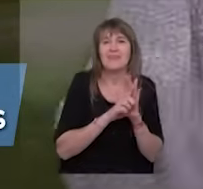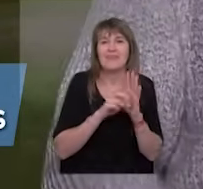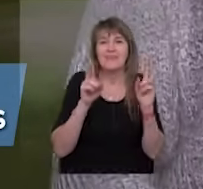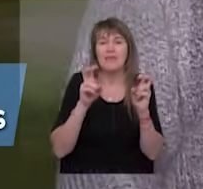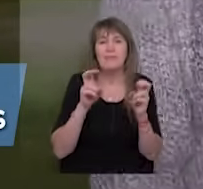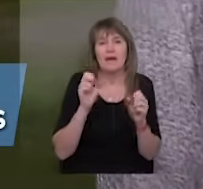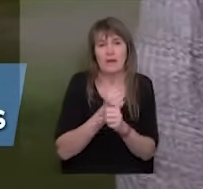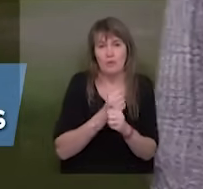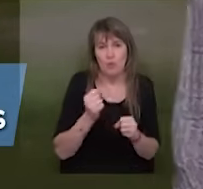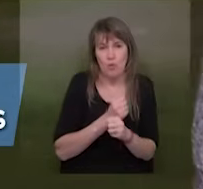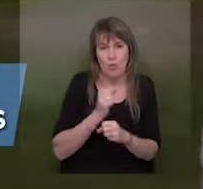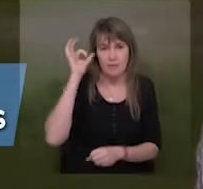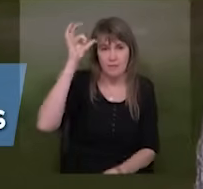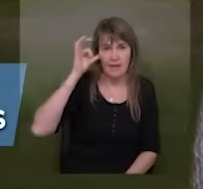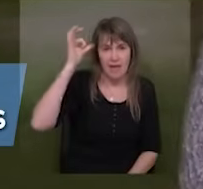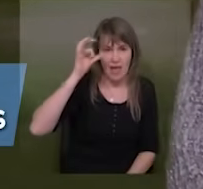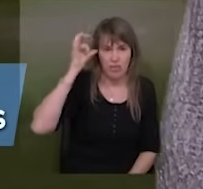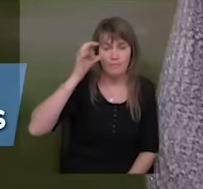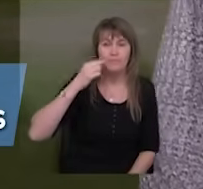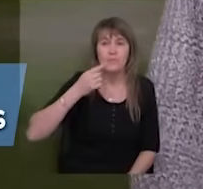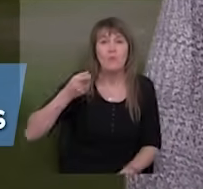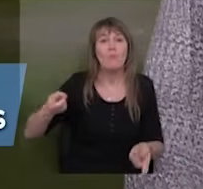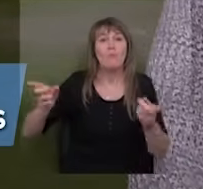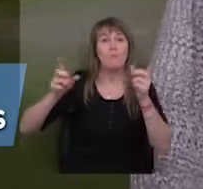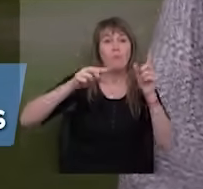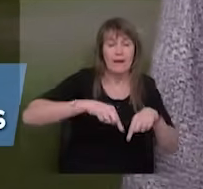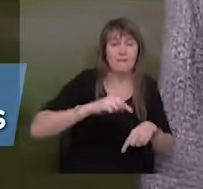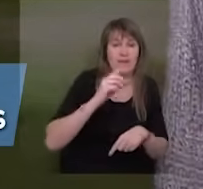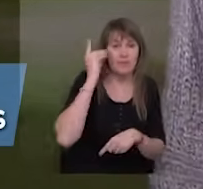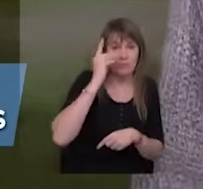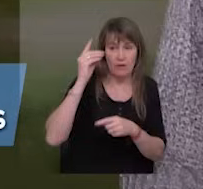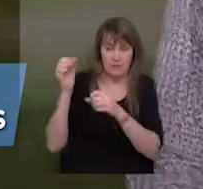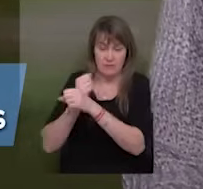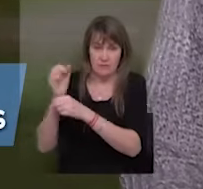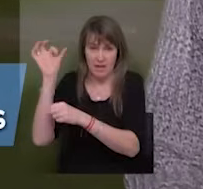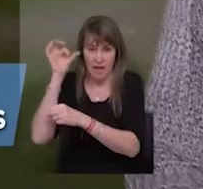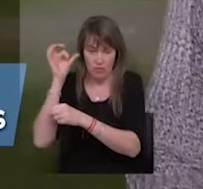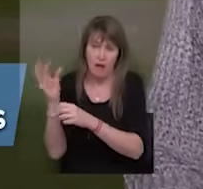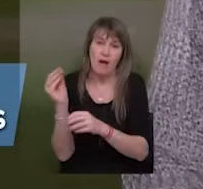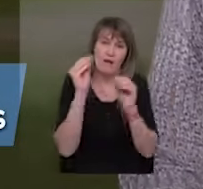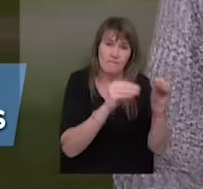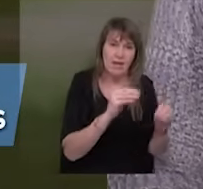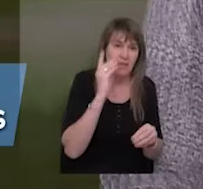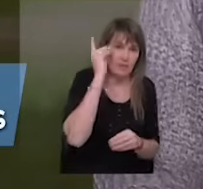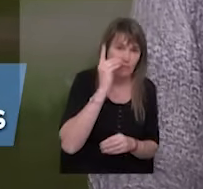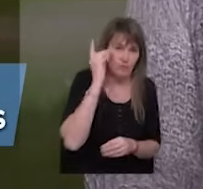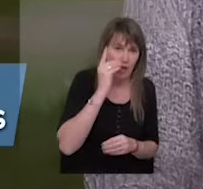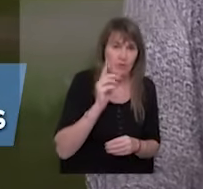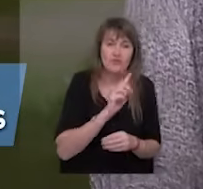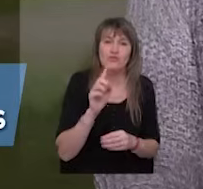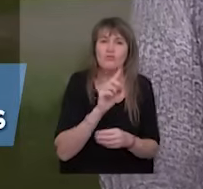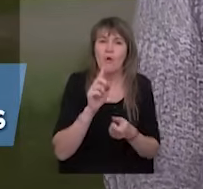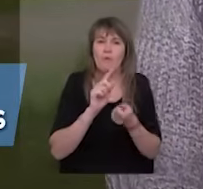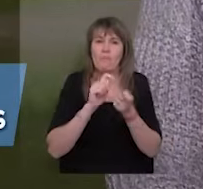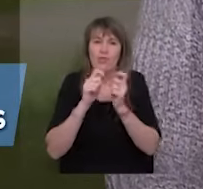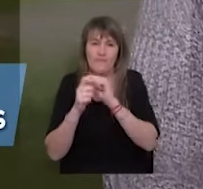en senado que ahora tiene que eh volver a diputados que bueno aprobará o no pero no puede hacer este modificaciones al respecto